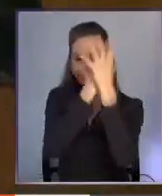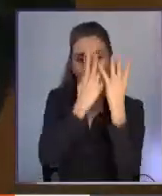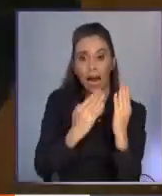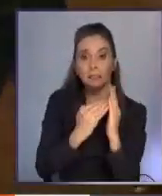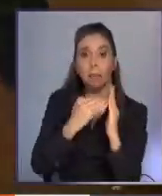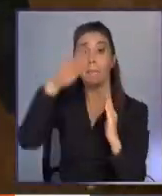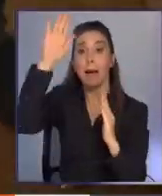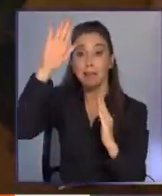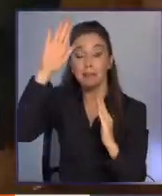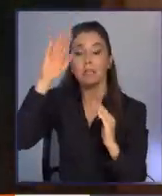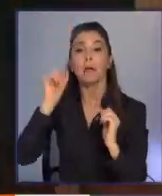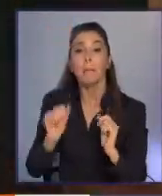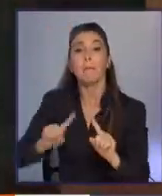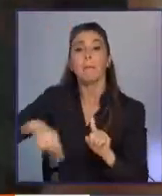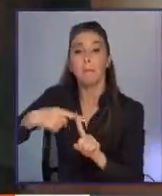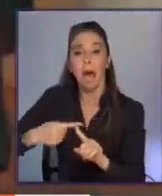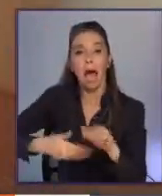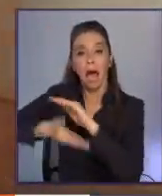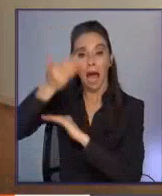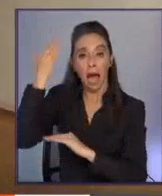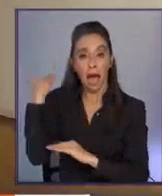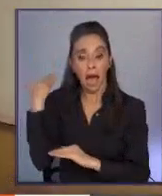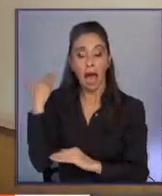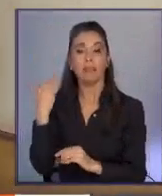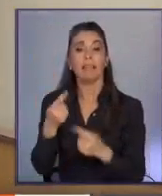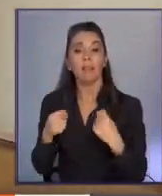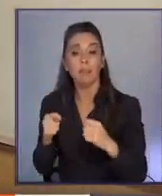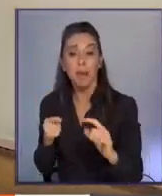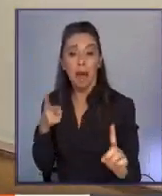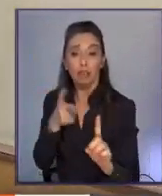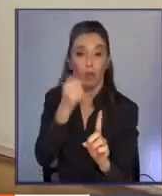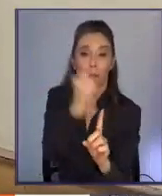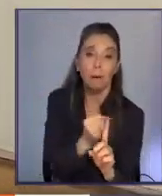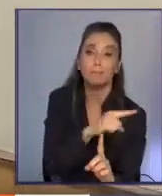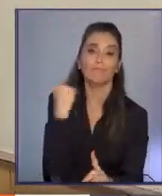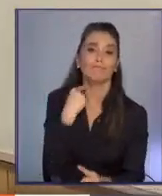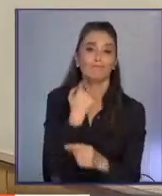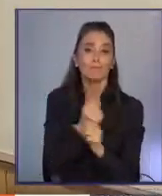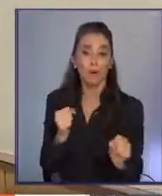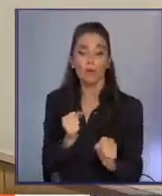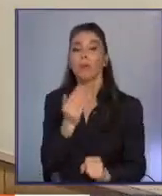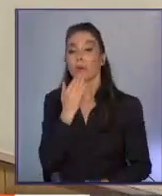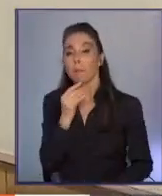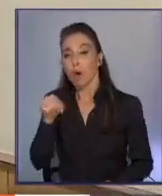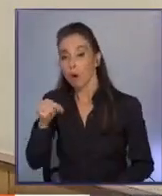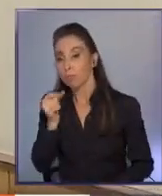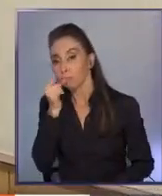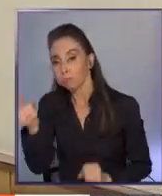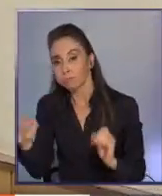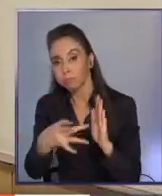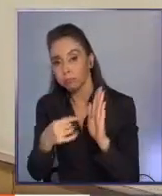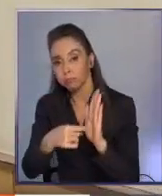sumar las penas que arriesga por un anterior delito de homicidio frustrado por el cual también fue formalizado durante este sábado